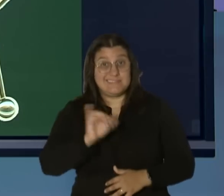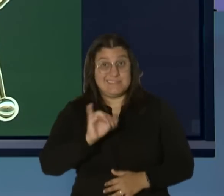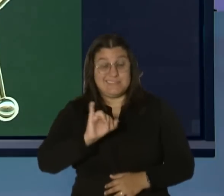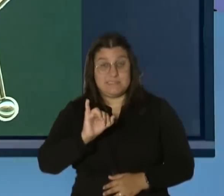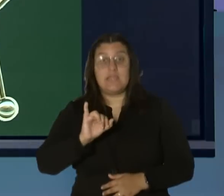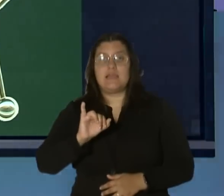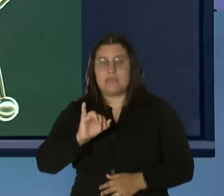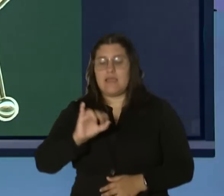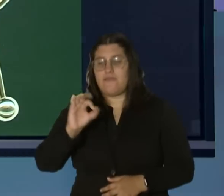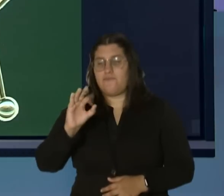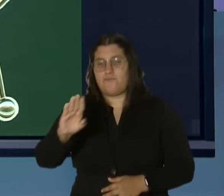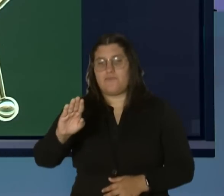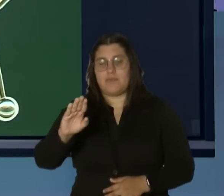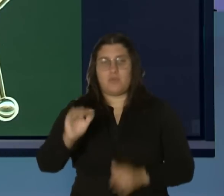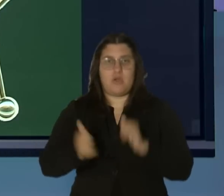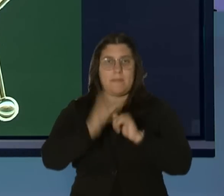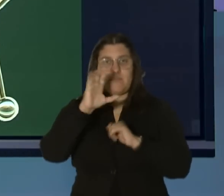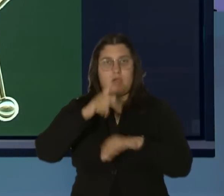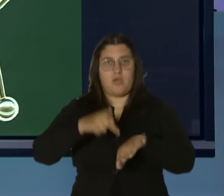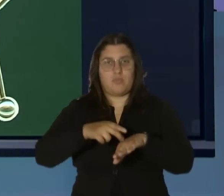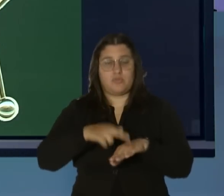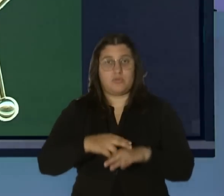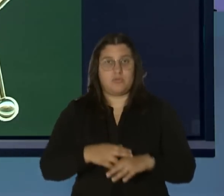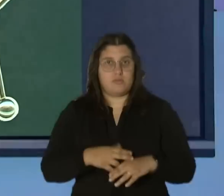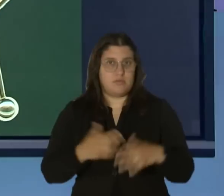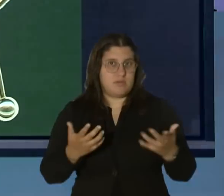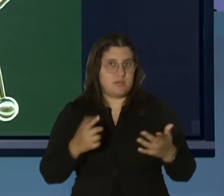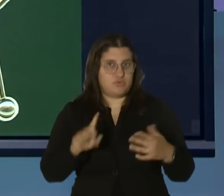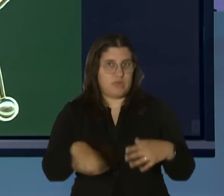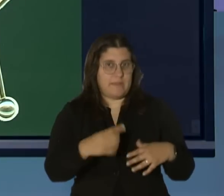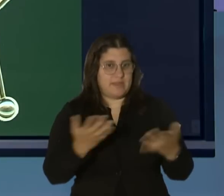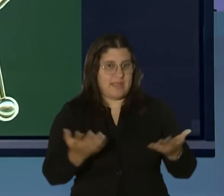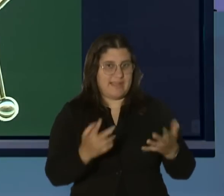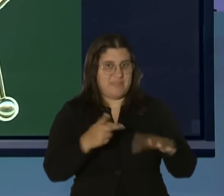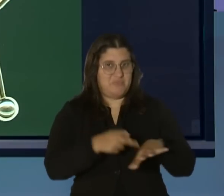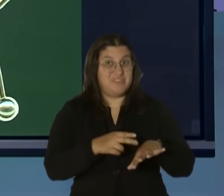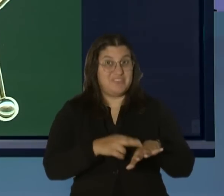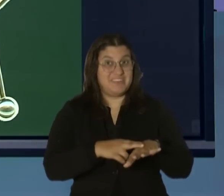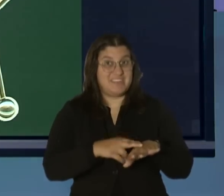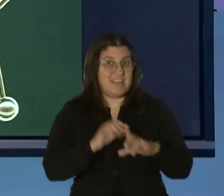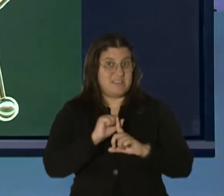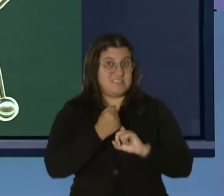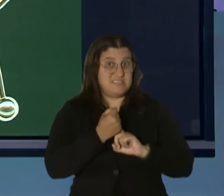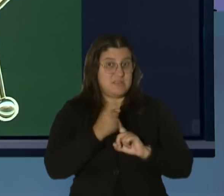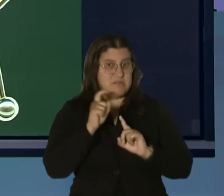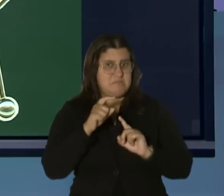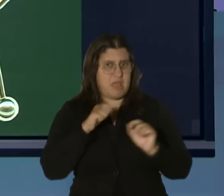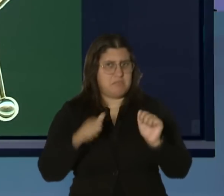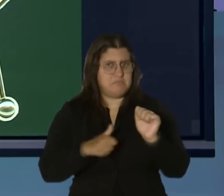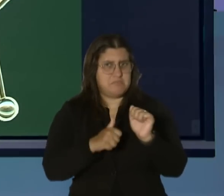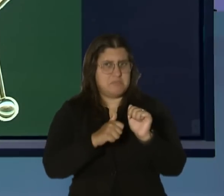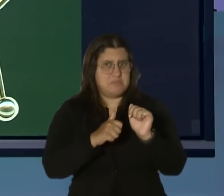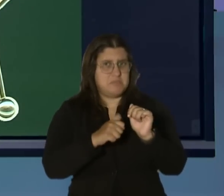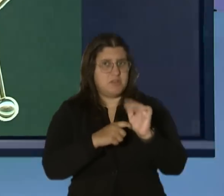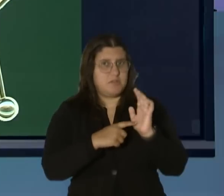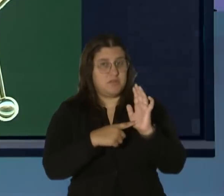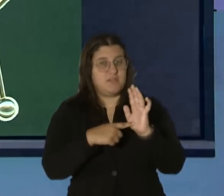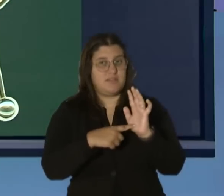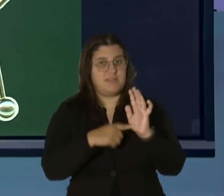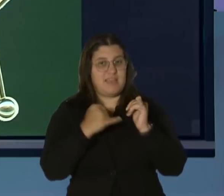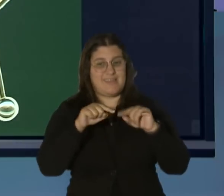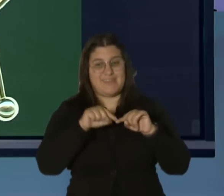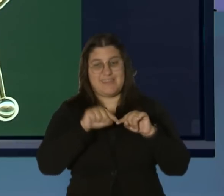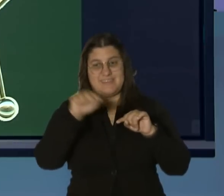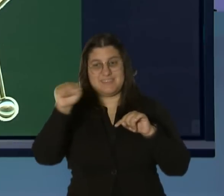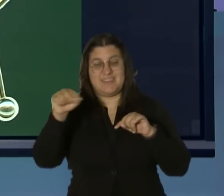Facebook, los más buscados, Puerto Rico. Pero no solamente aquí en Puerto Rico tenemos casos que tienen que ser presentados, sino que de Puerto Rico ahora